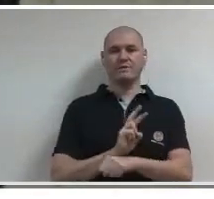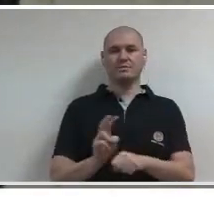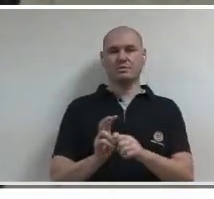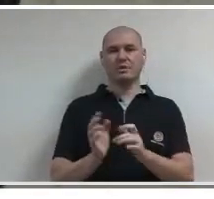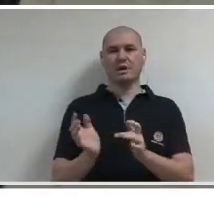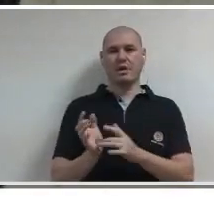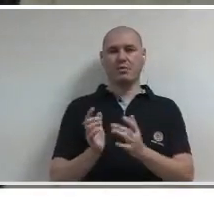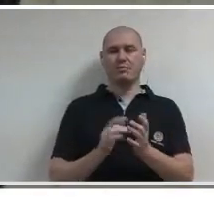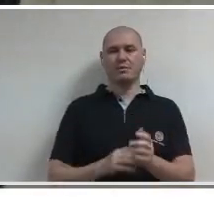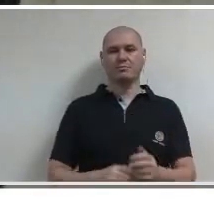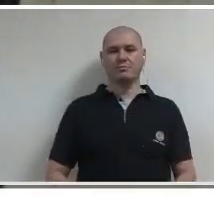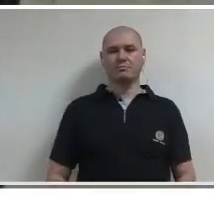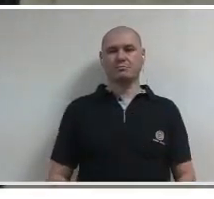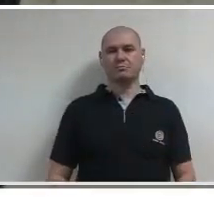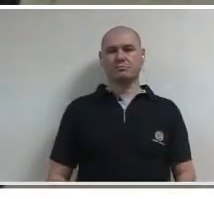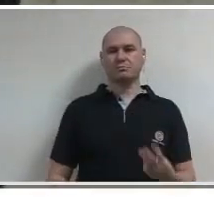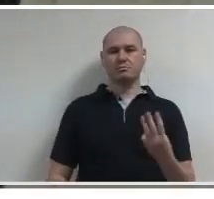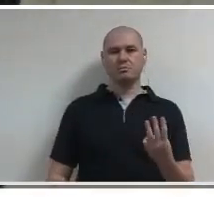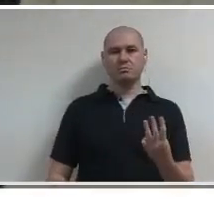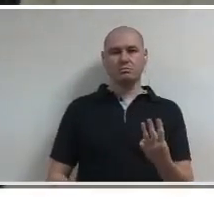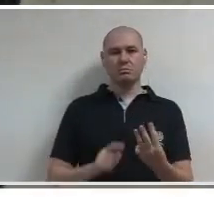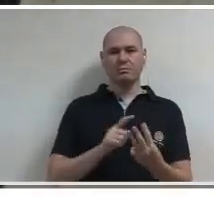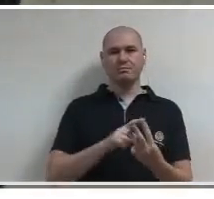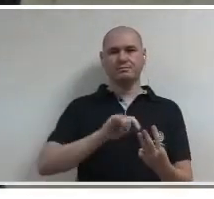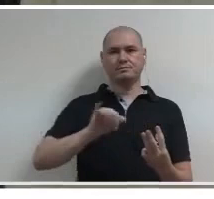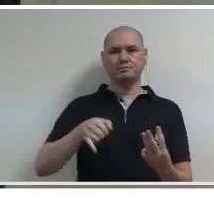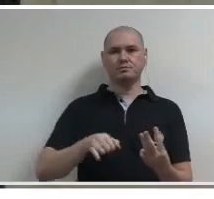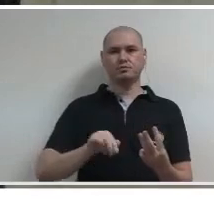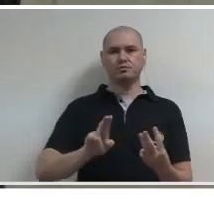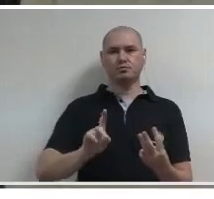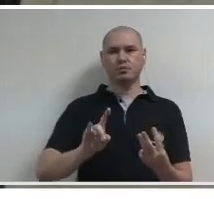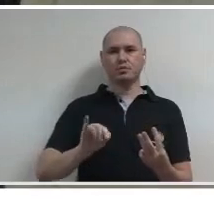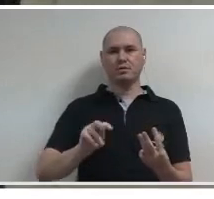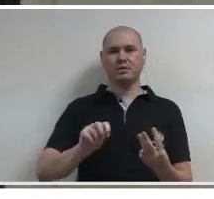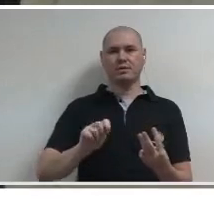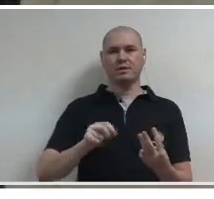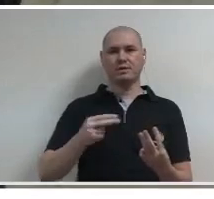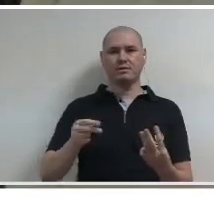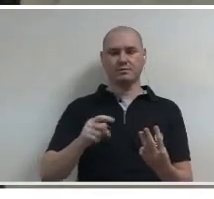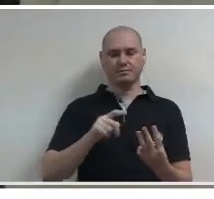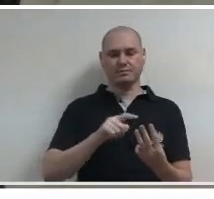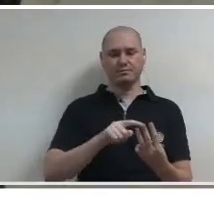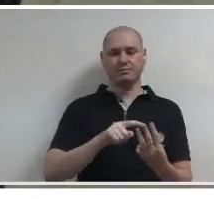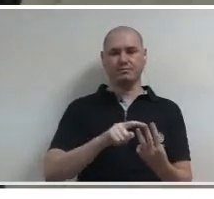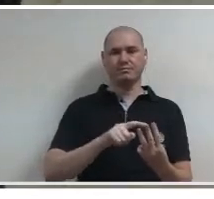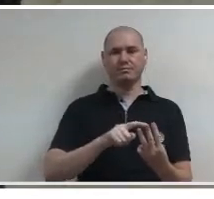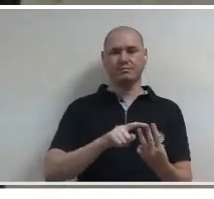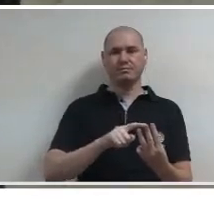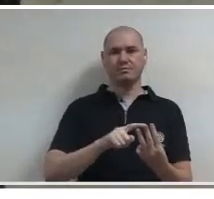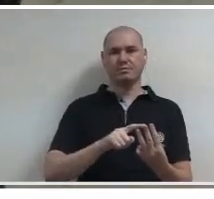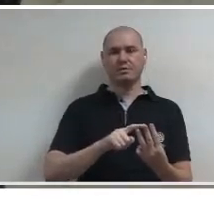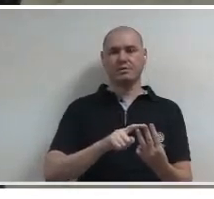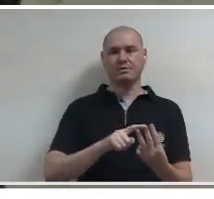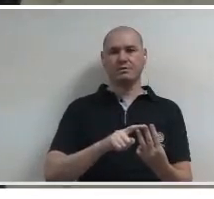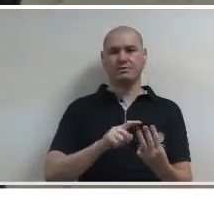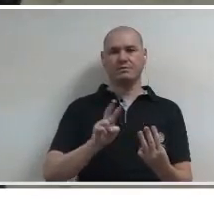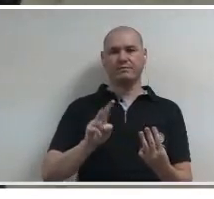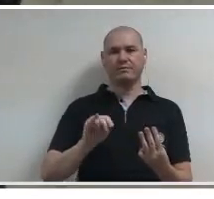Circunscripción judicial Cordillera Penguará, defensor público Cacupe Penguará, Peterna Pedí, Judith Juana Bautista Garcete